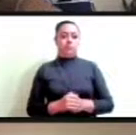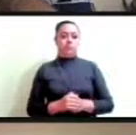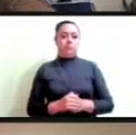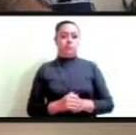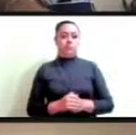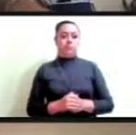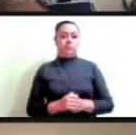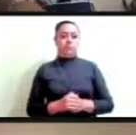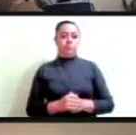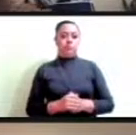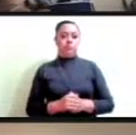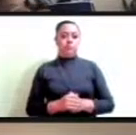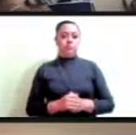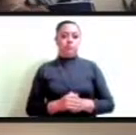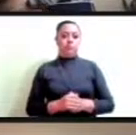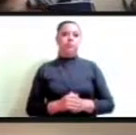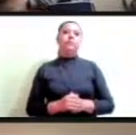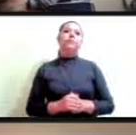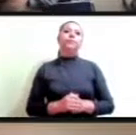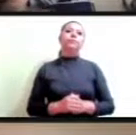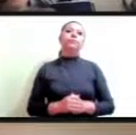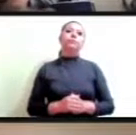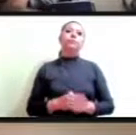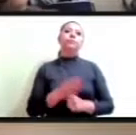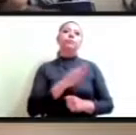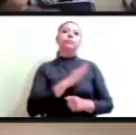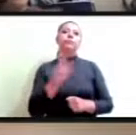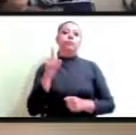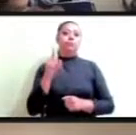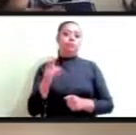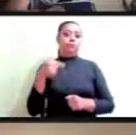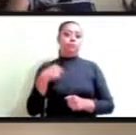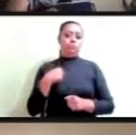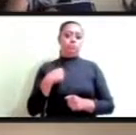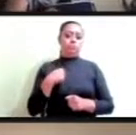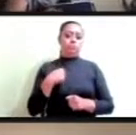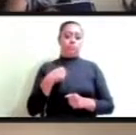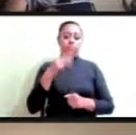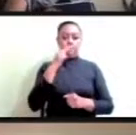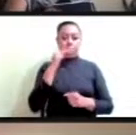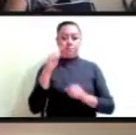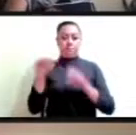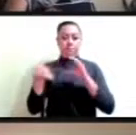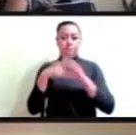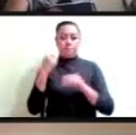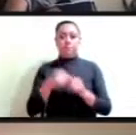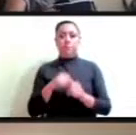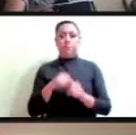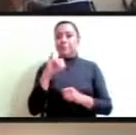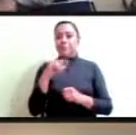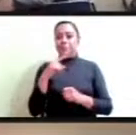Bueno, él no me ha enviado ningún mensaje. Ah, sí, aquí ya me está enviando un mensaje, permítanme.